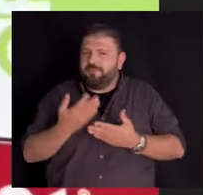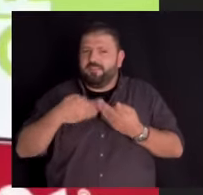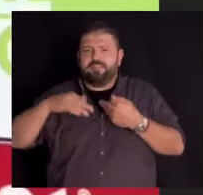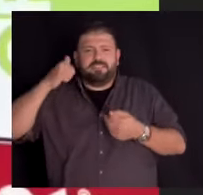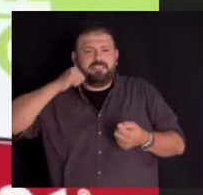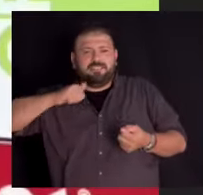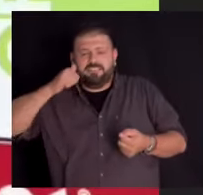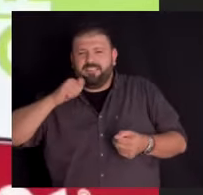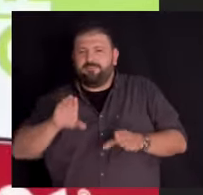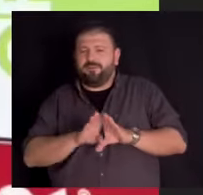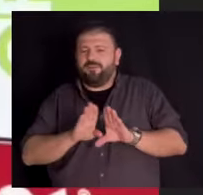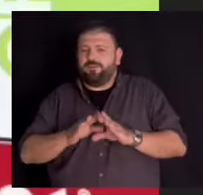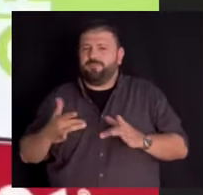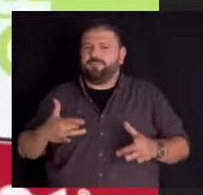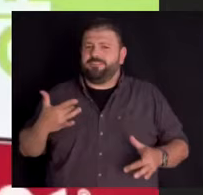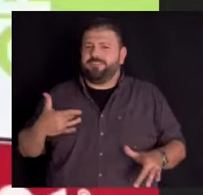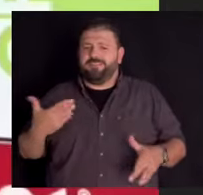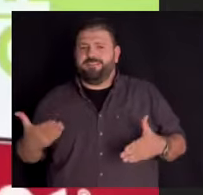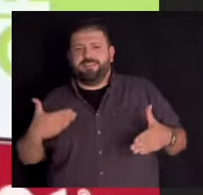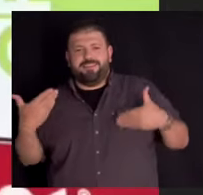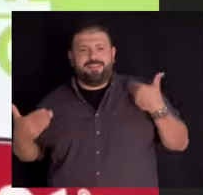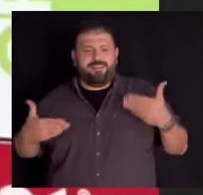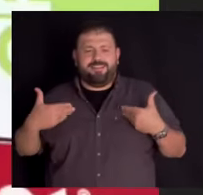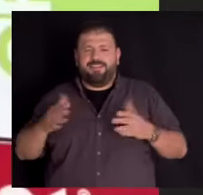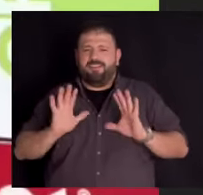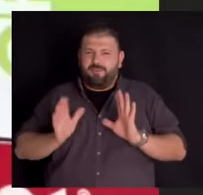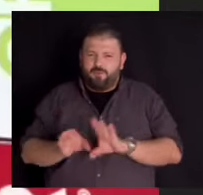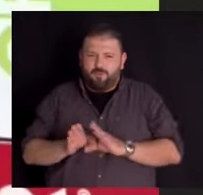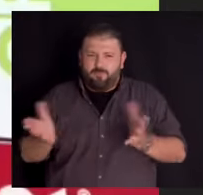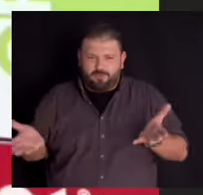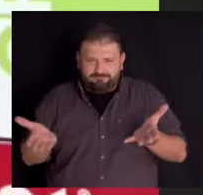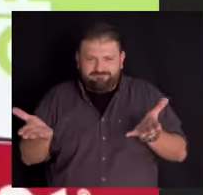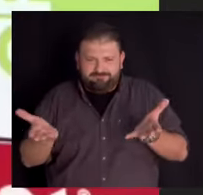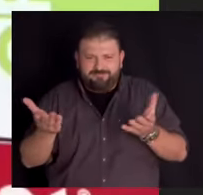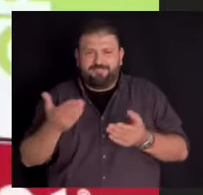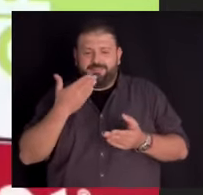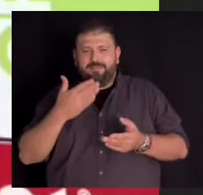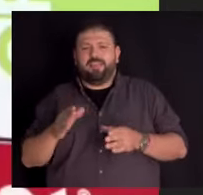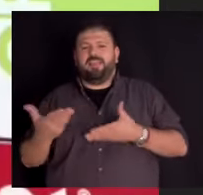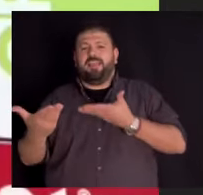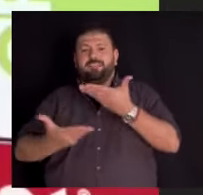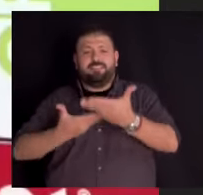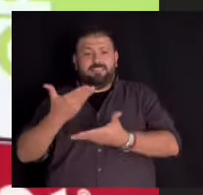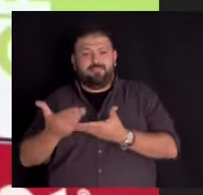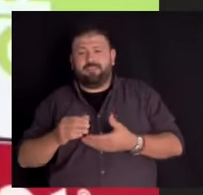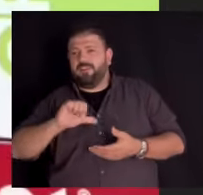de motivar, de empujar, de ayudar, de